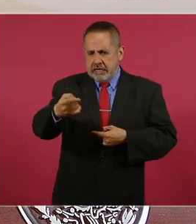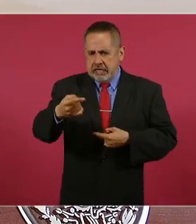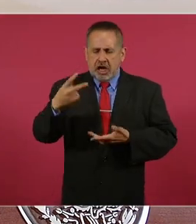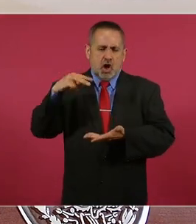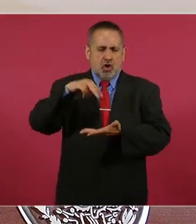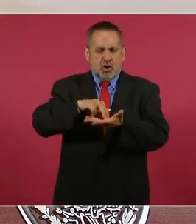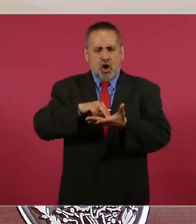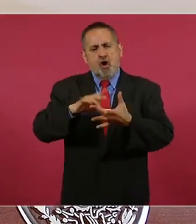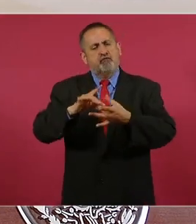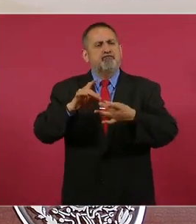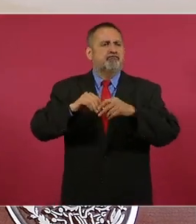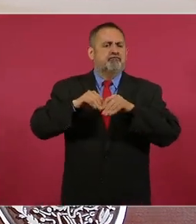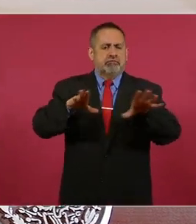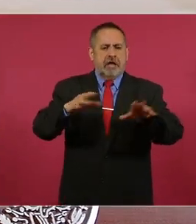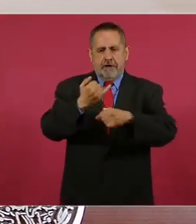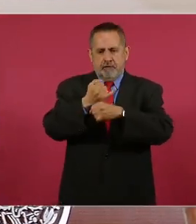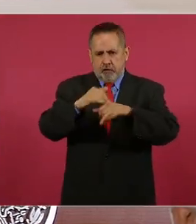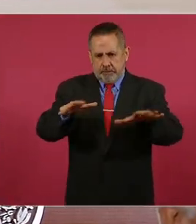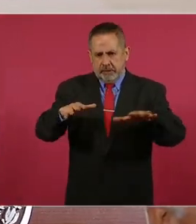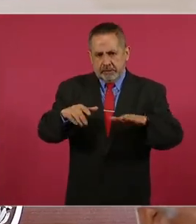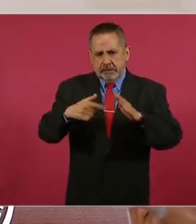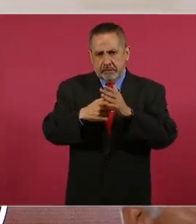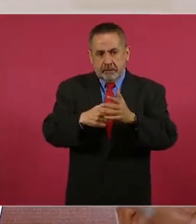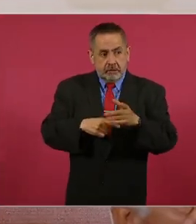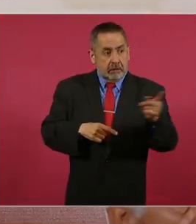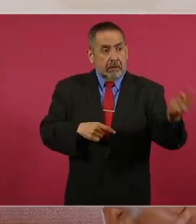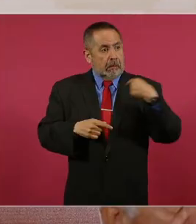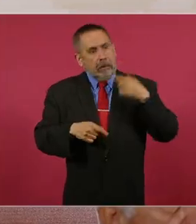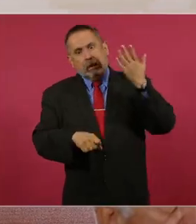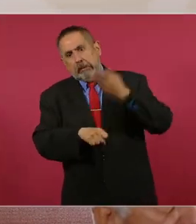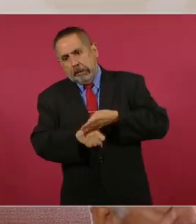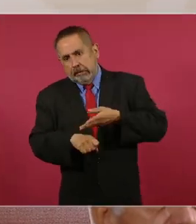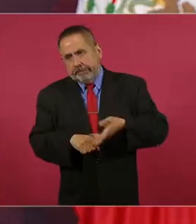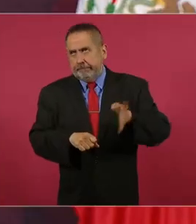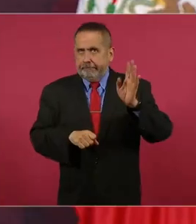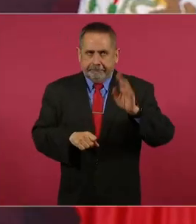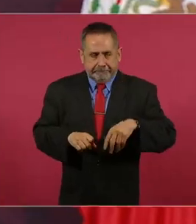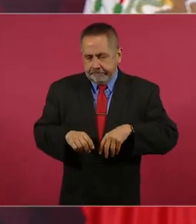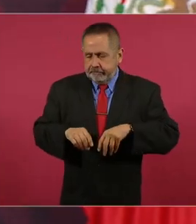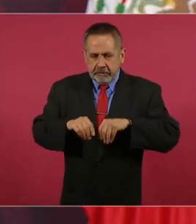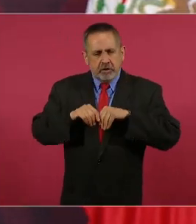el día que informé y que ya me cepillaron por eso,